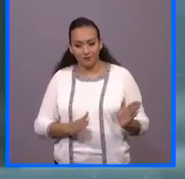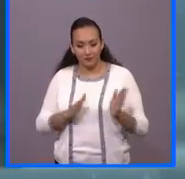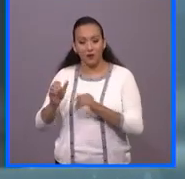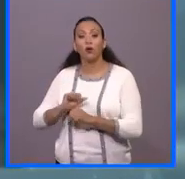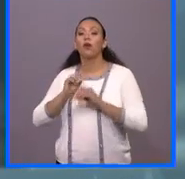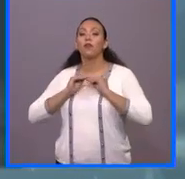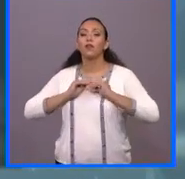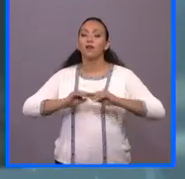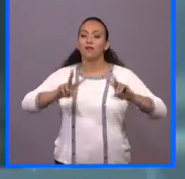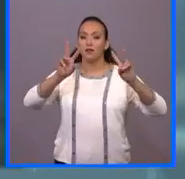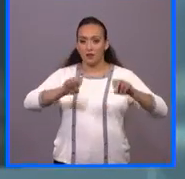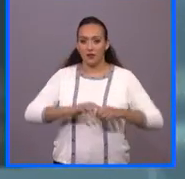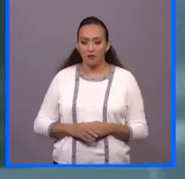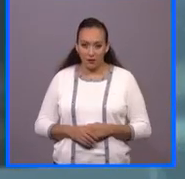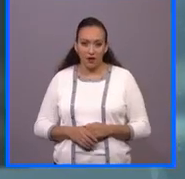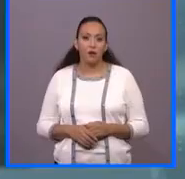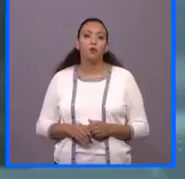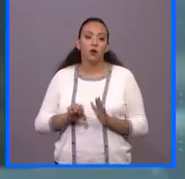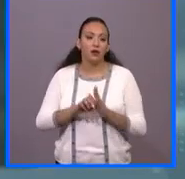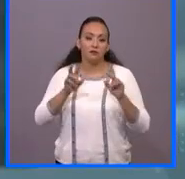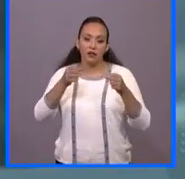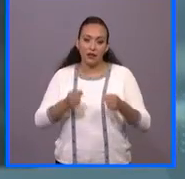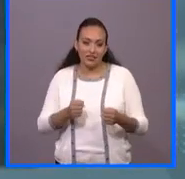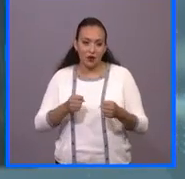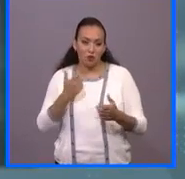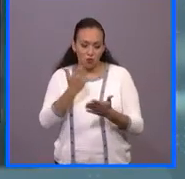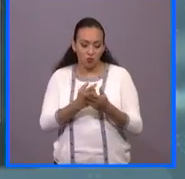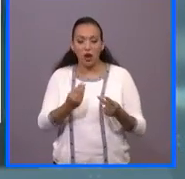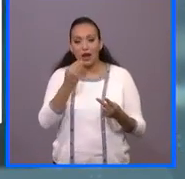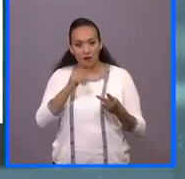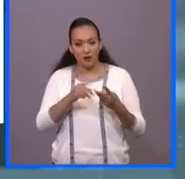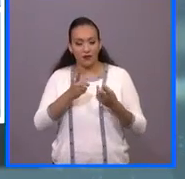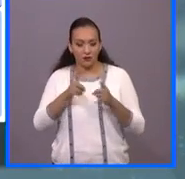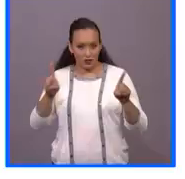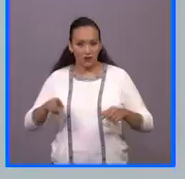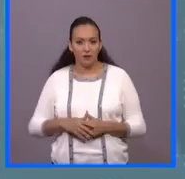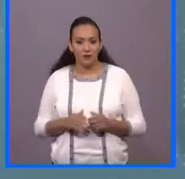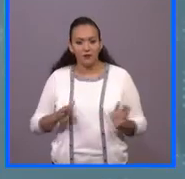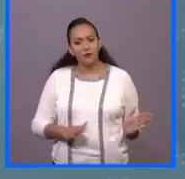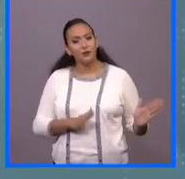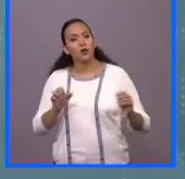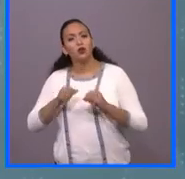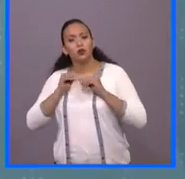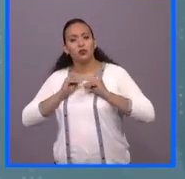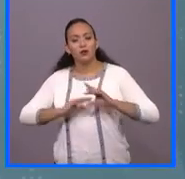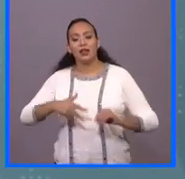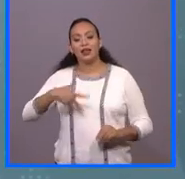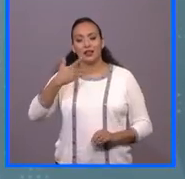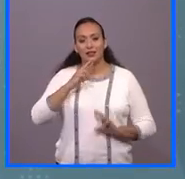difundió criterios en materia de prescripción de seguros, alimentos y divorcio. De plenos regionales se publicaron